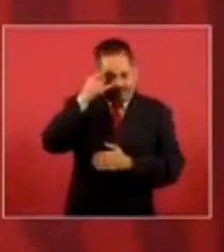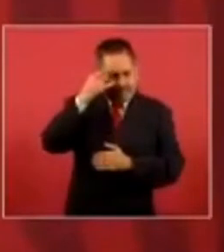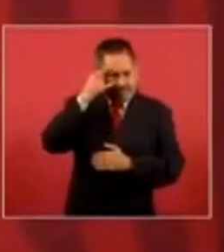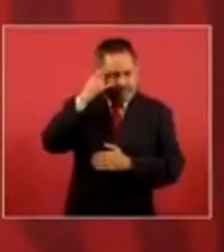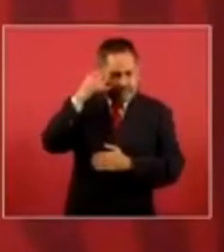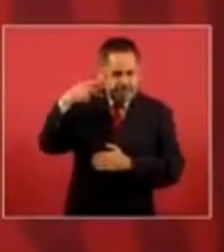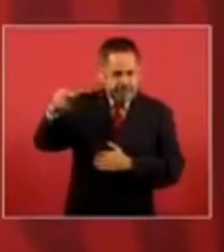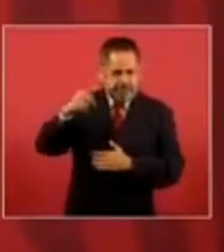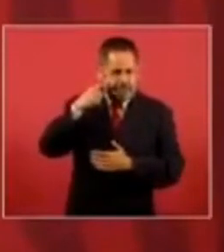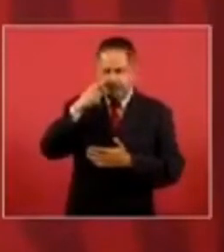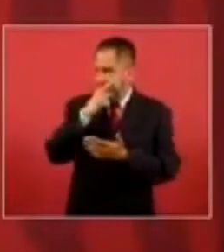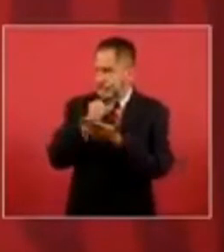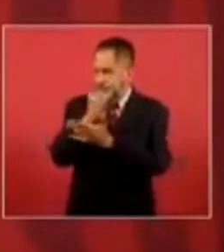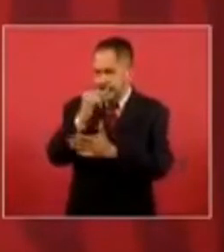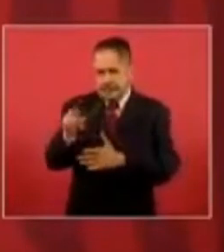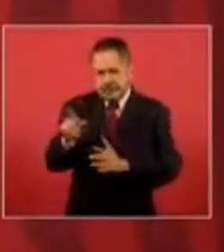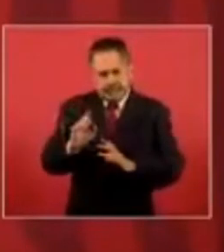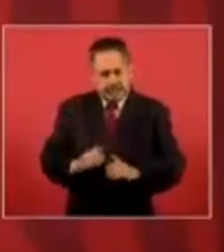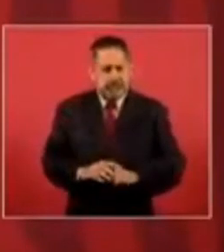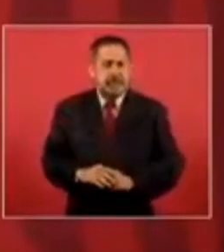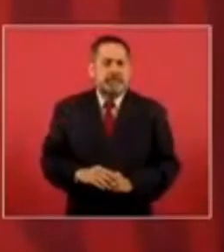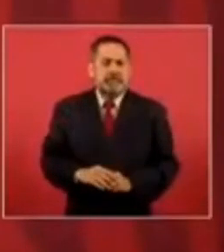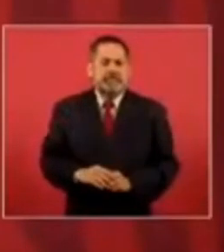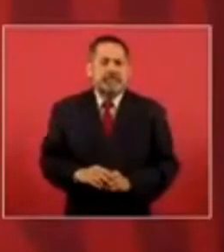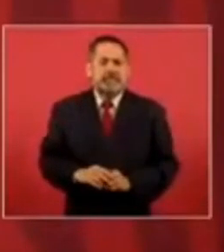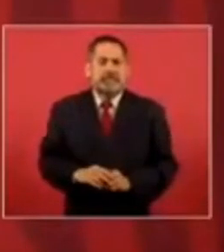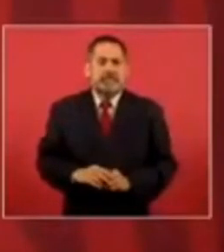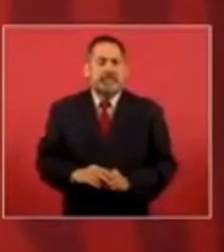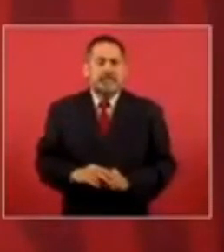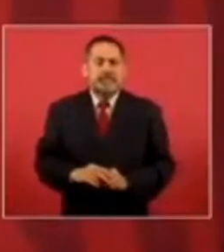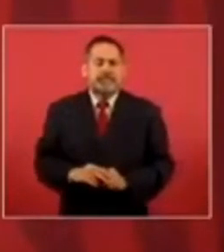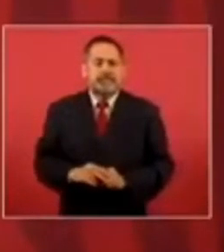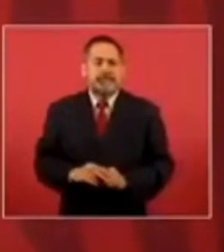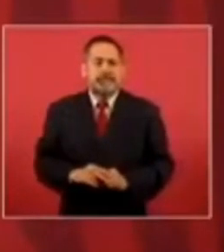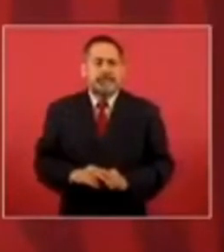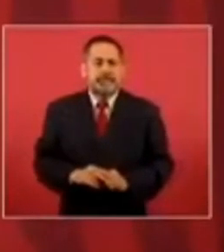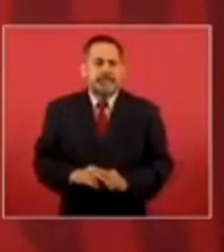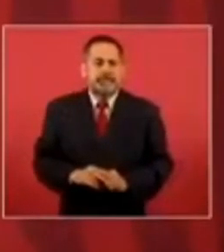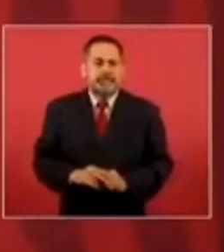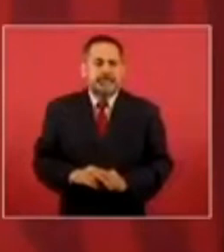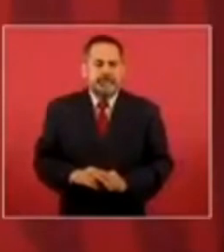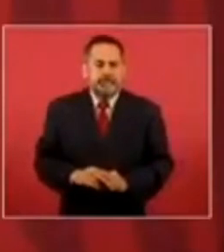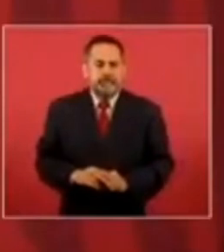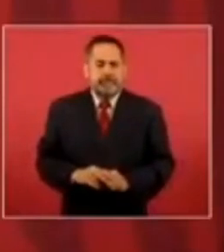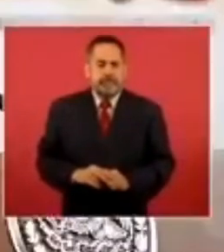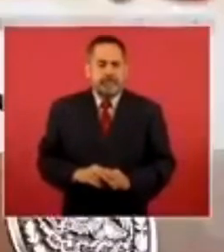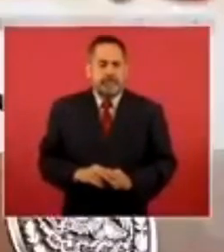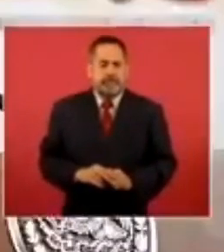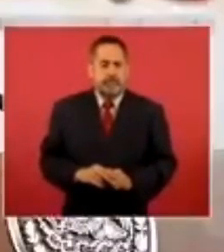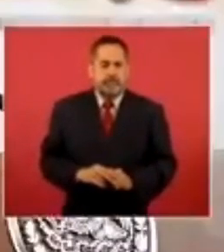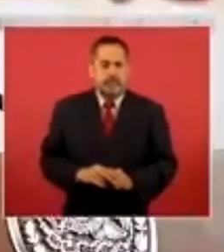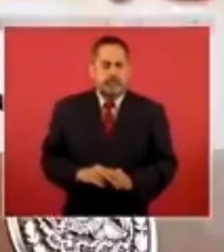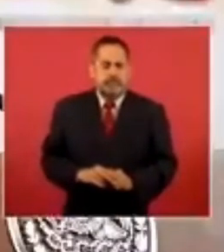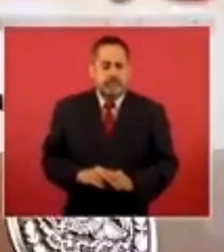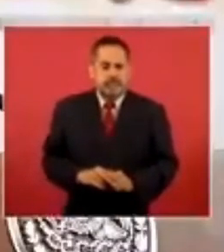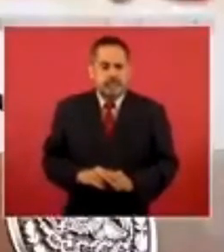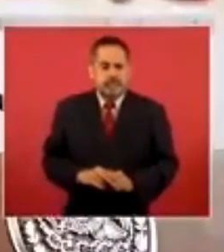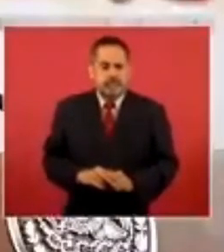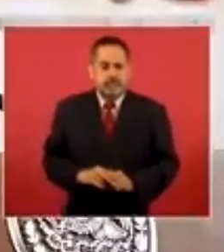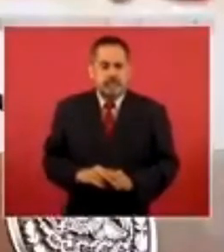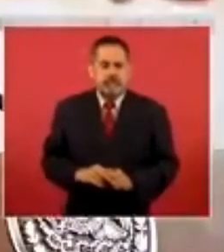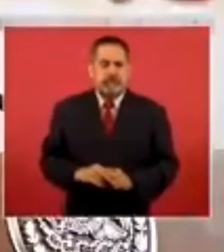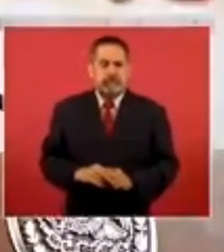fraga y sí no qué más jardín y palabras que tienen